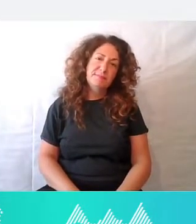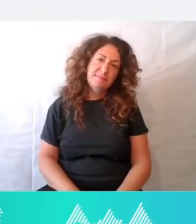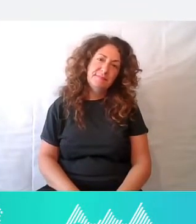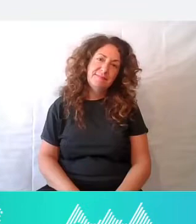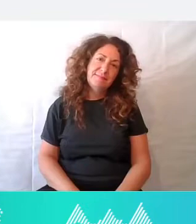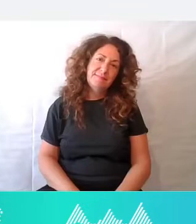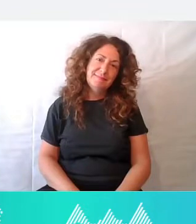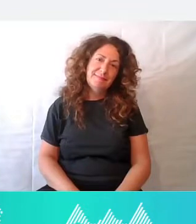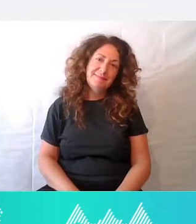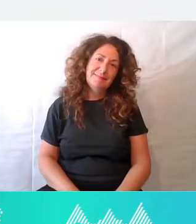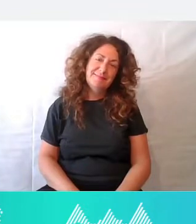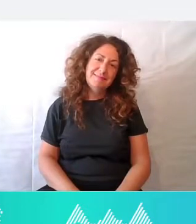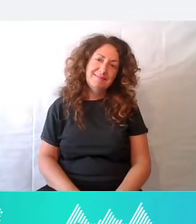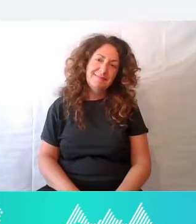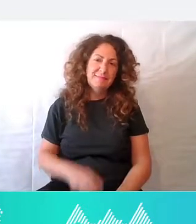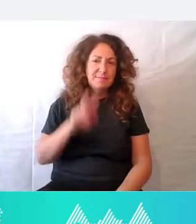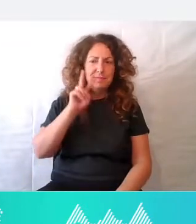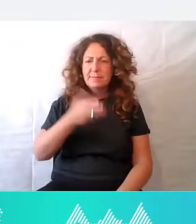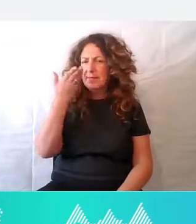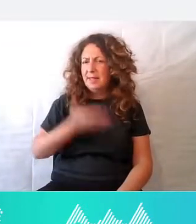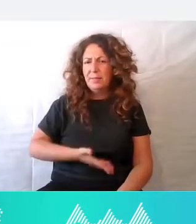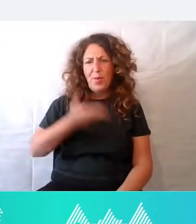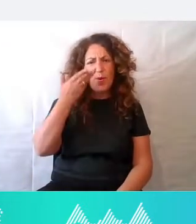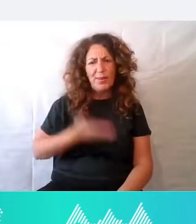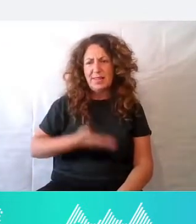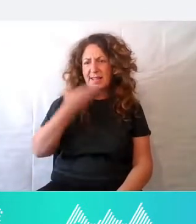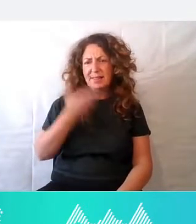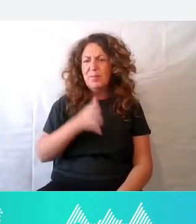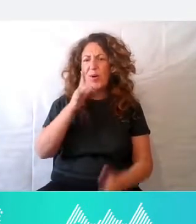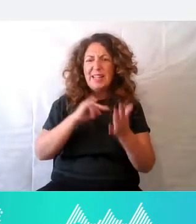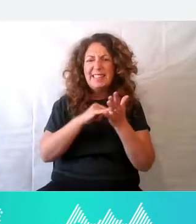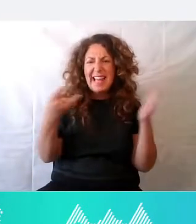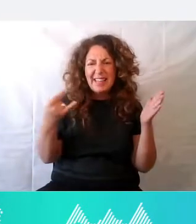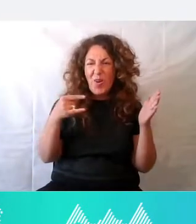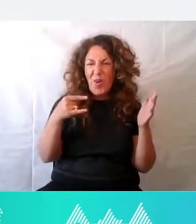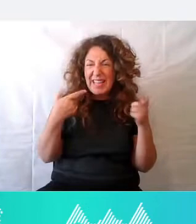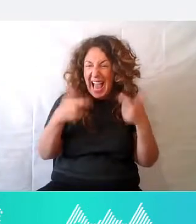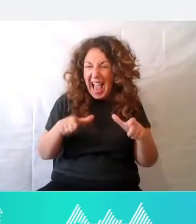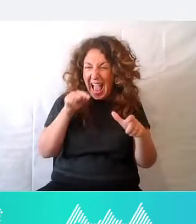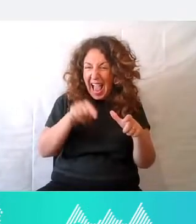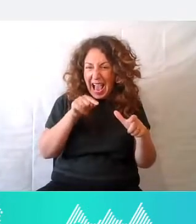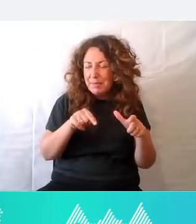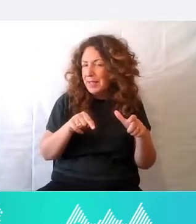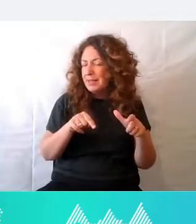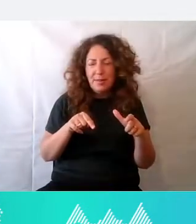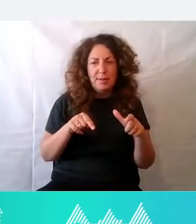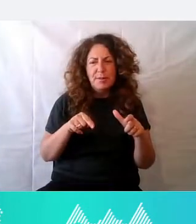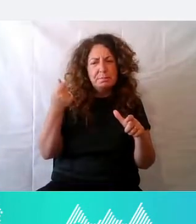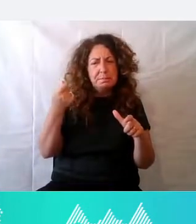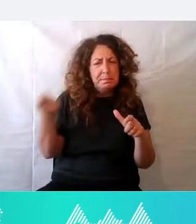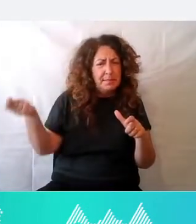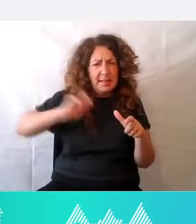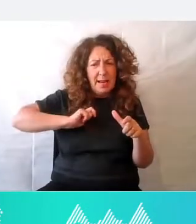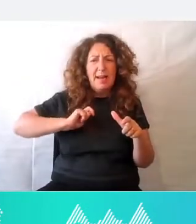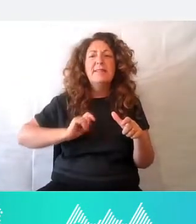de bajo coste importantísimo no porque las tecnologías que existían en este ámbito eran a un coste bastante bastante elevado